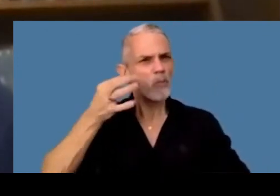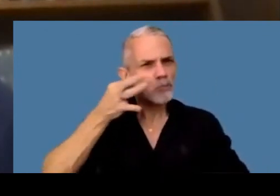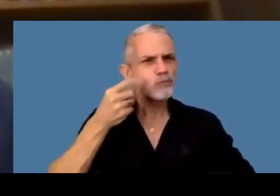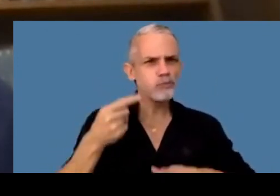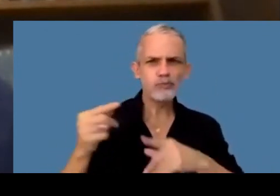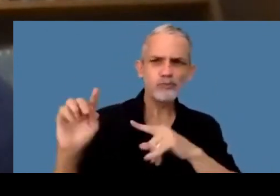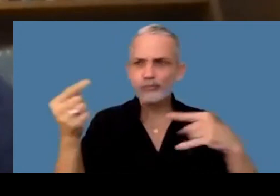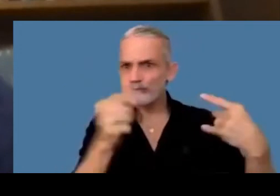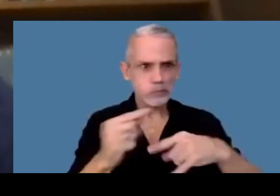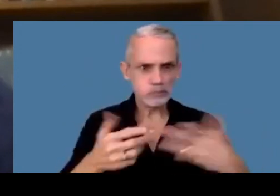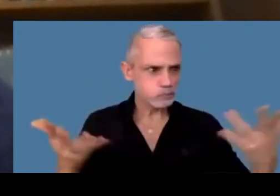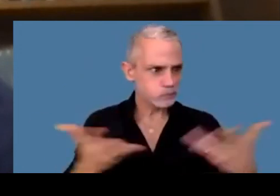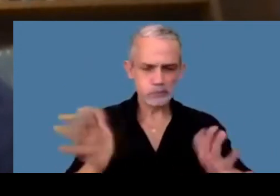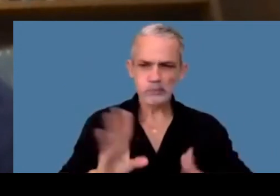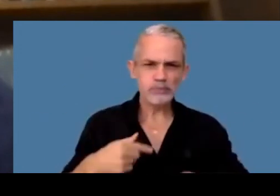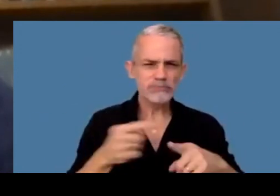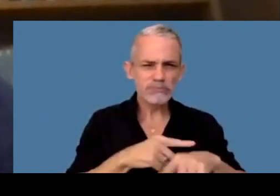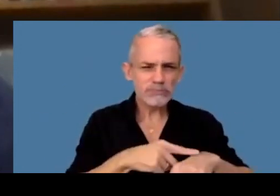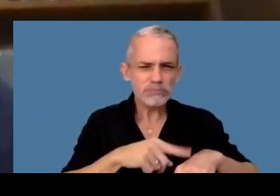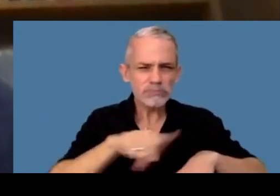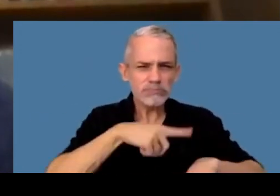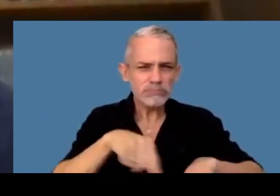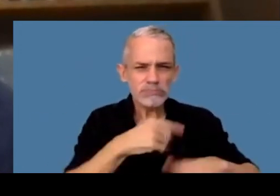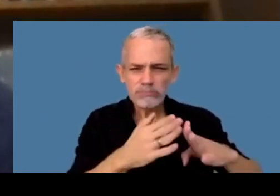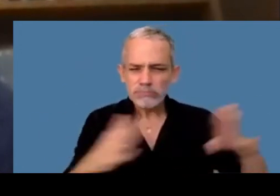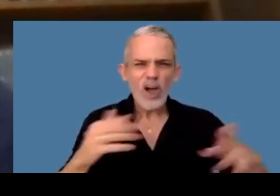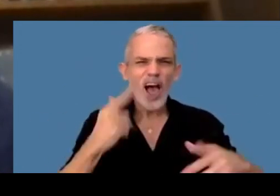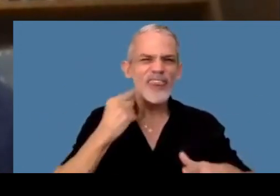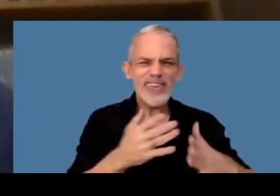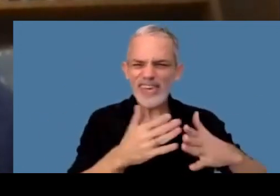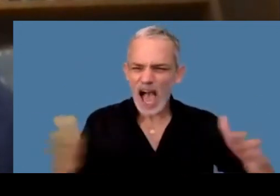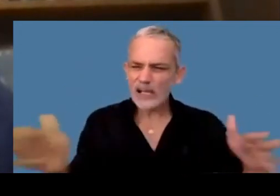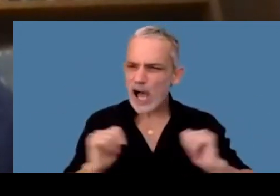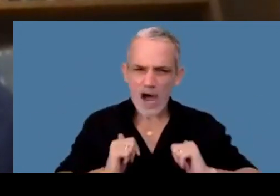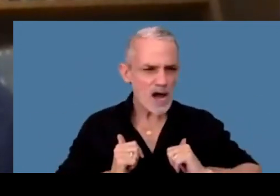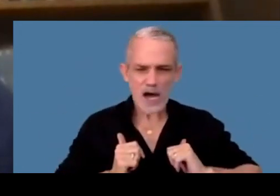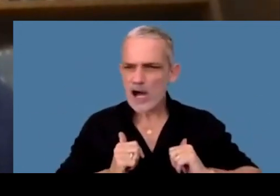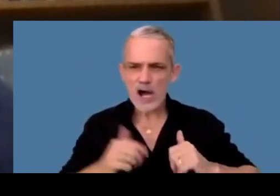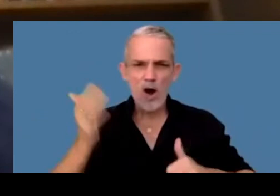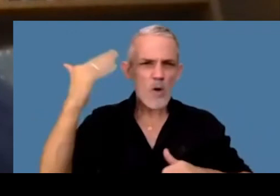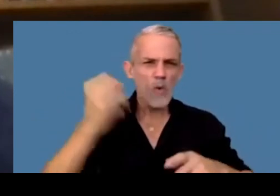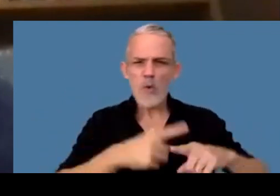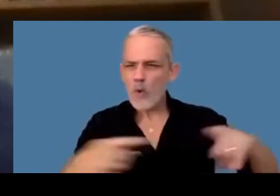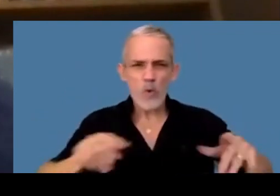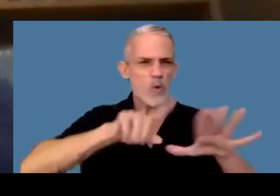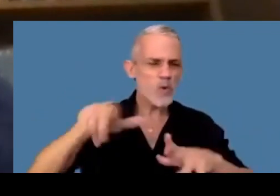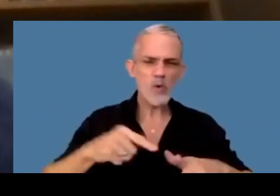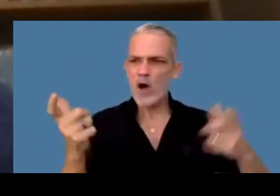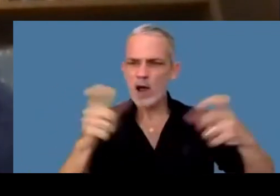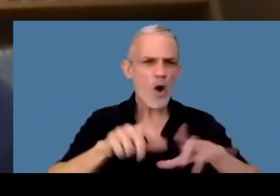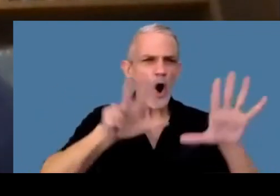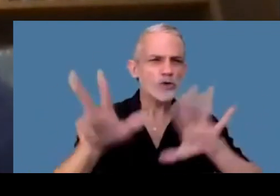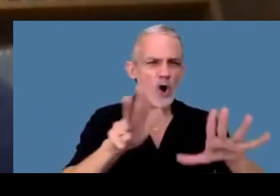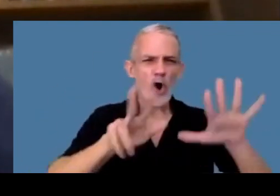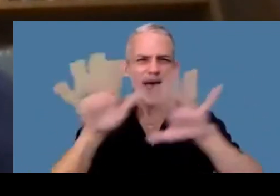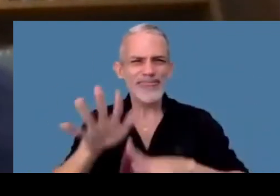y me he pasado días con jornadas de audiencias de 8 o 10 horas